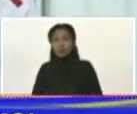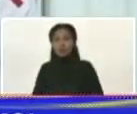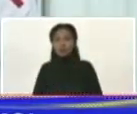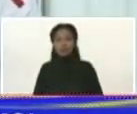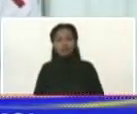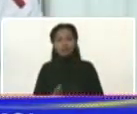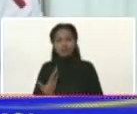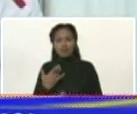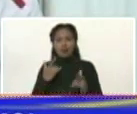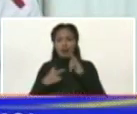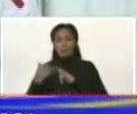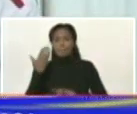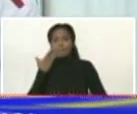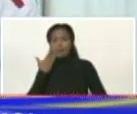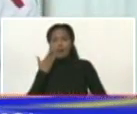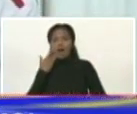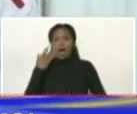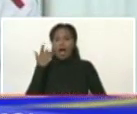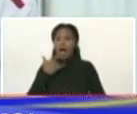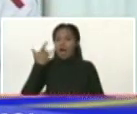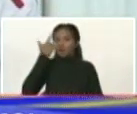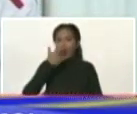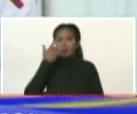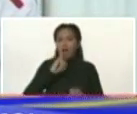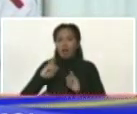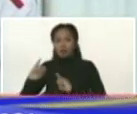Madre África.